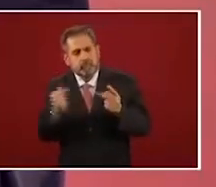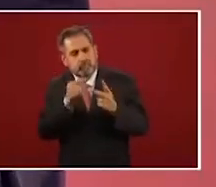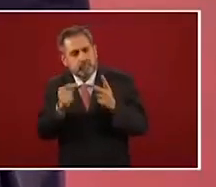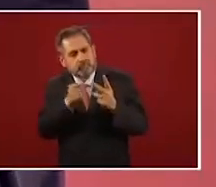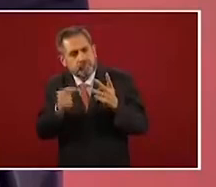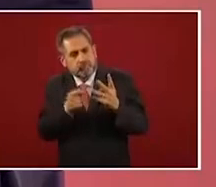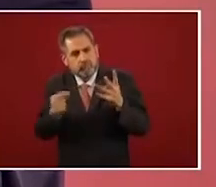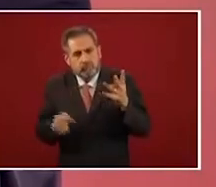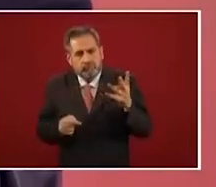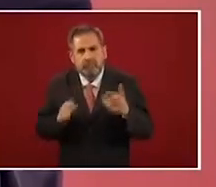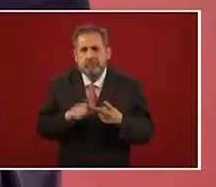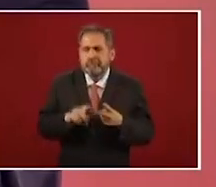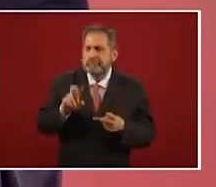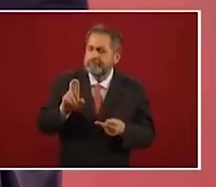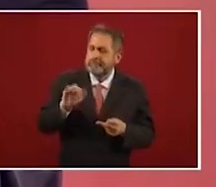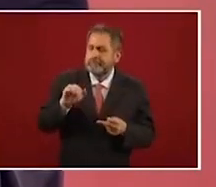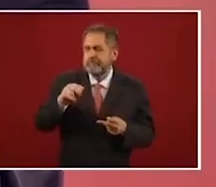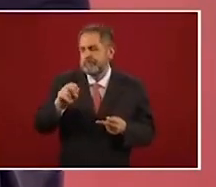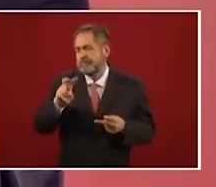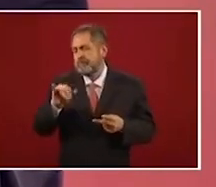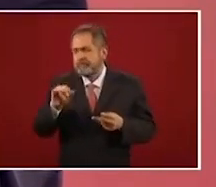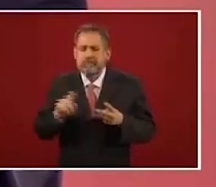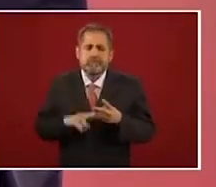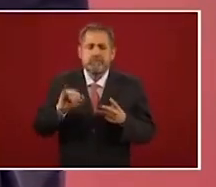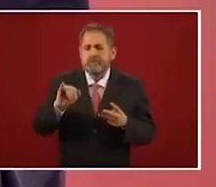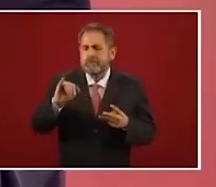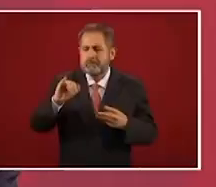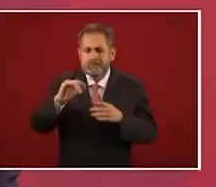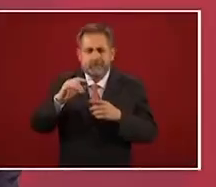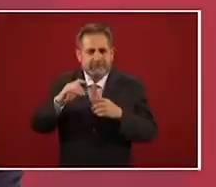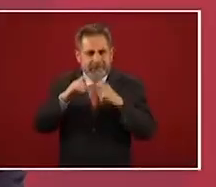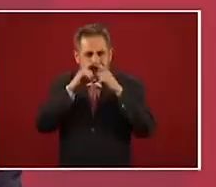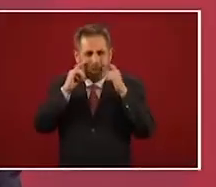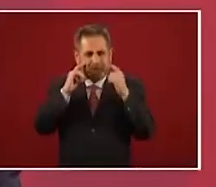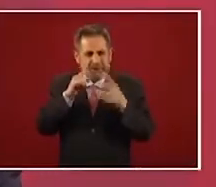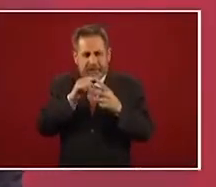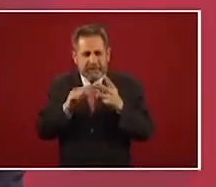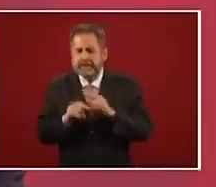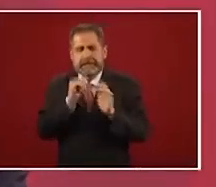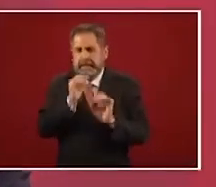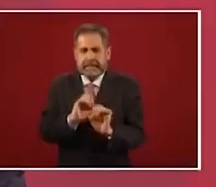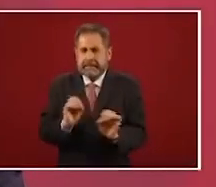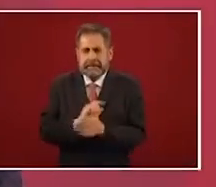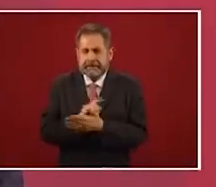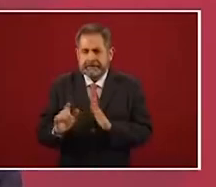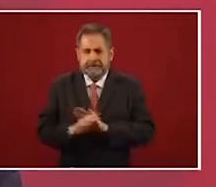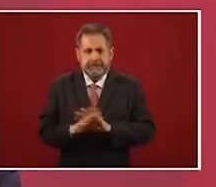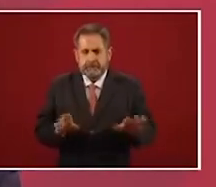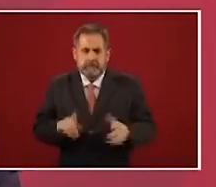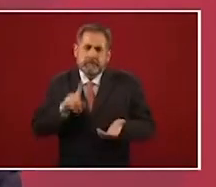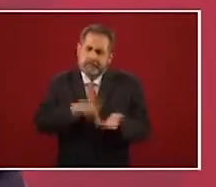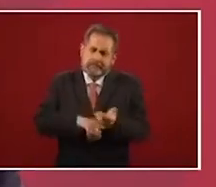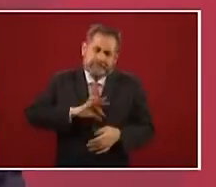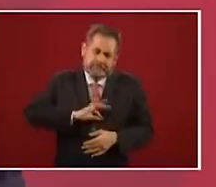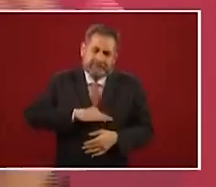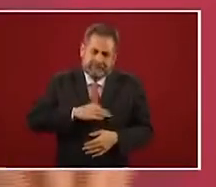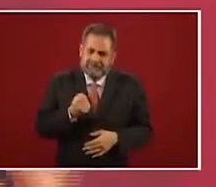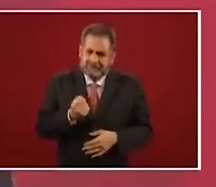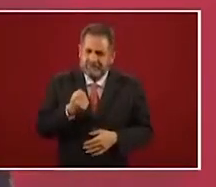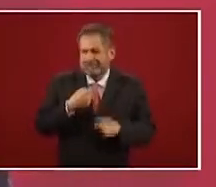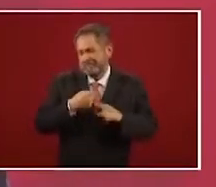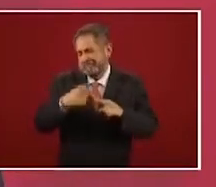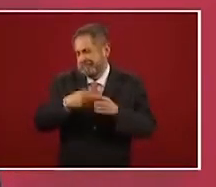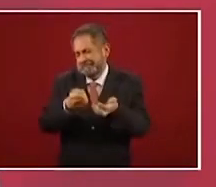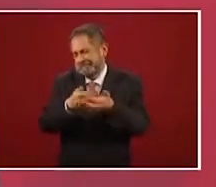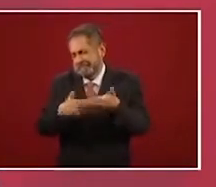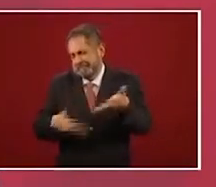virus, como rinovirus y virus de influenza. Entonces, tiene una infección por uno de los